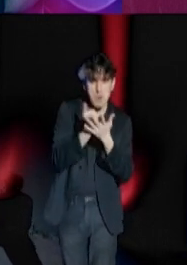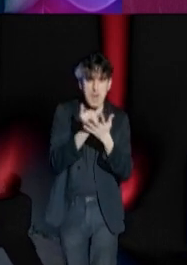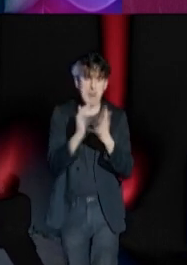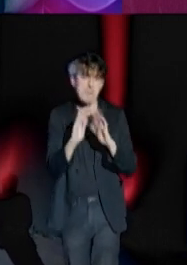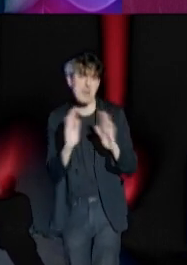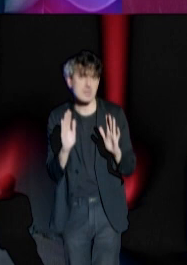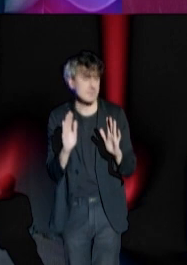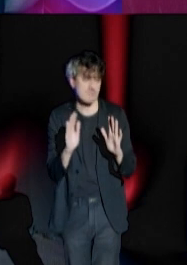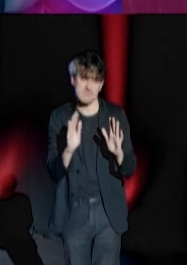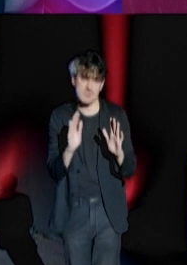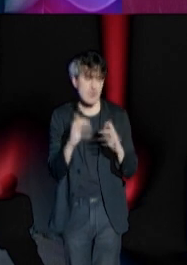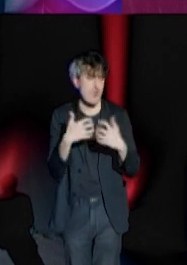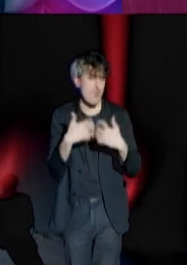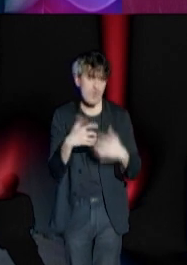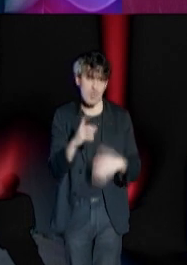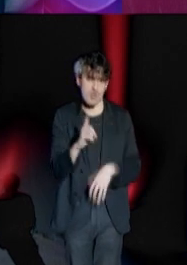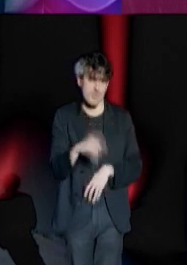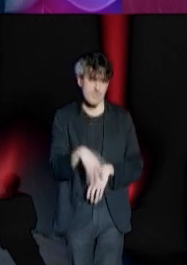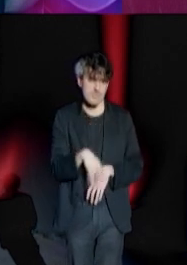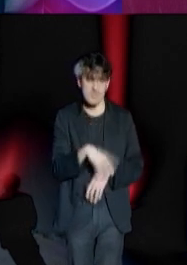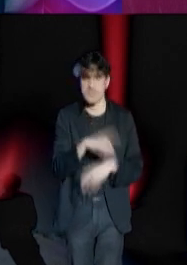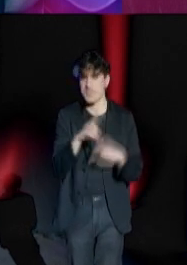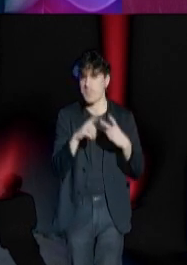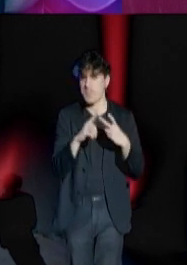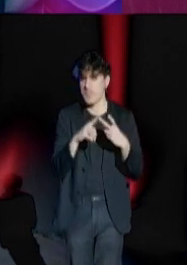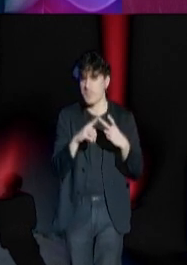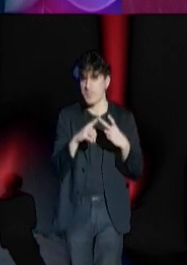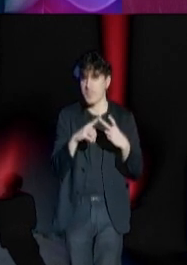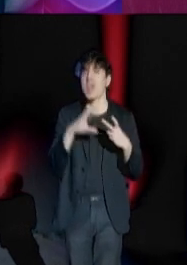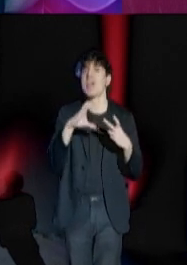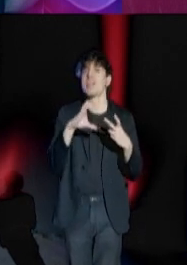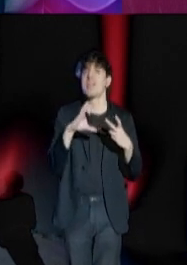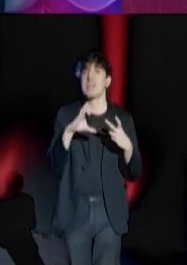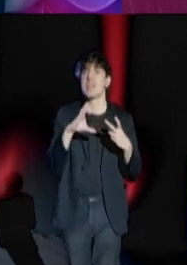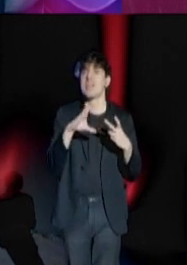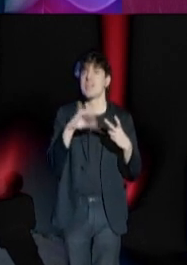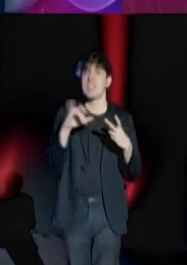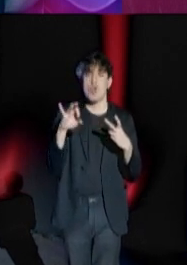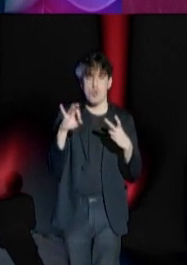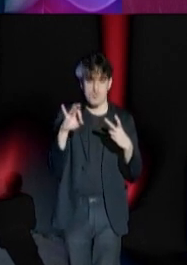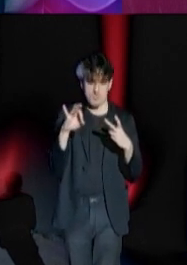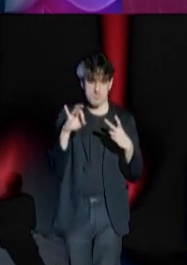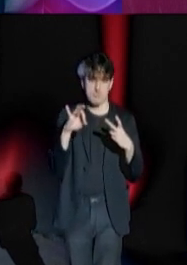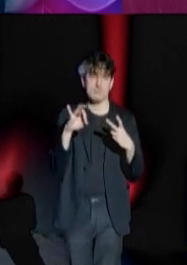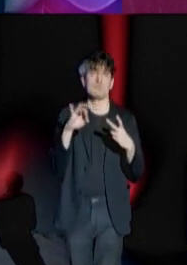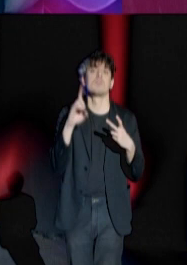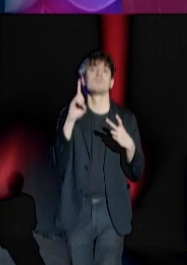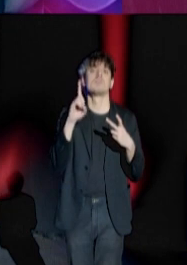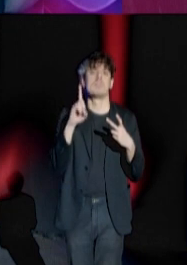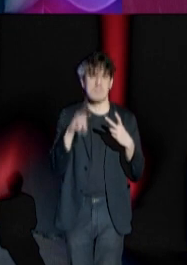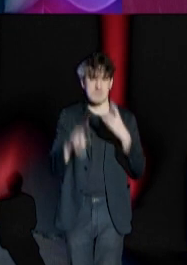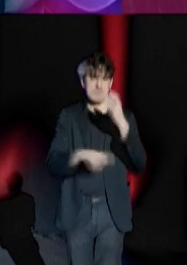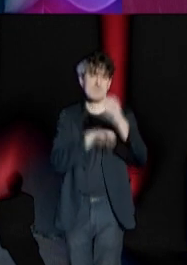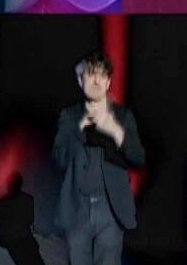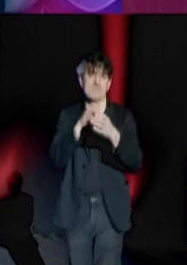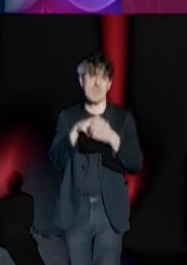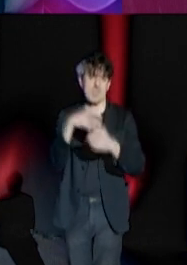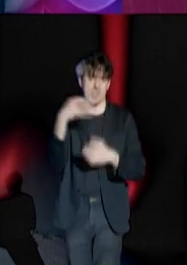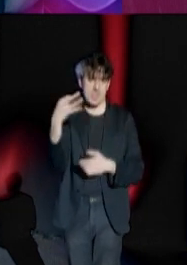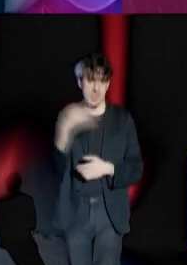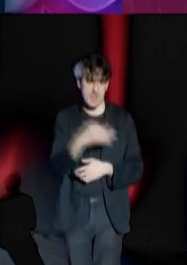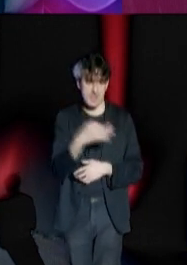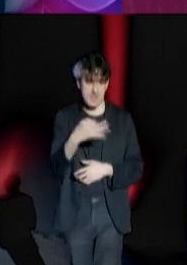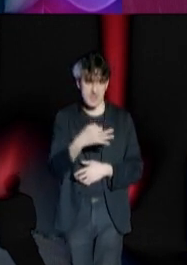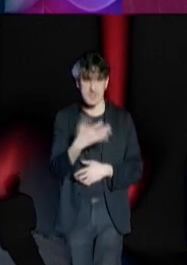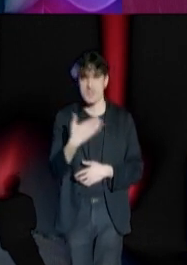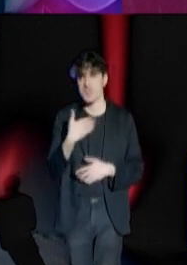una prueba el segundo el cío tiene que estar en la mesa y estamos hablando de un concepto más relevante de la digitalización y dejarme el barbarismo de